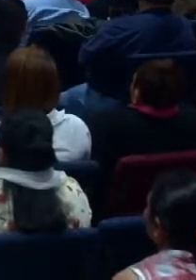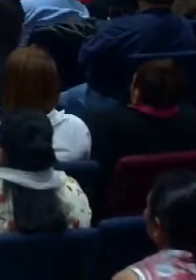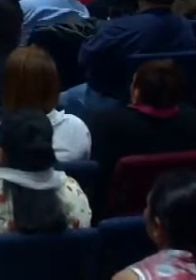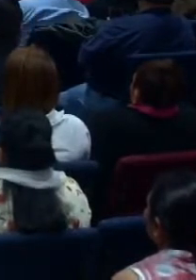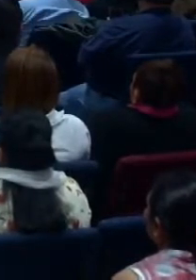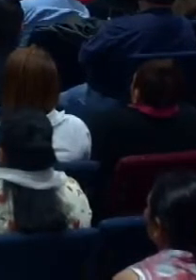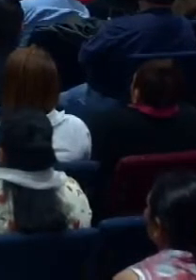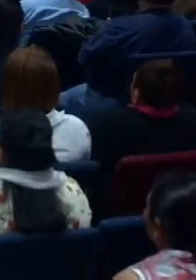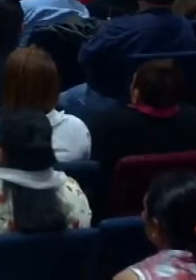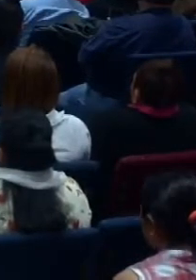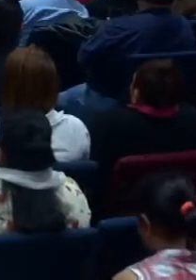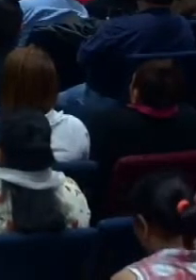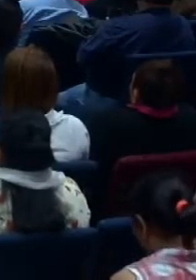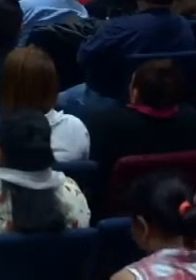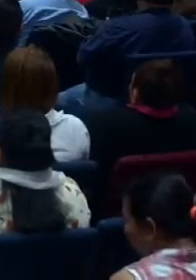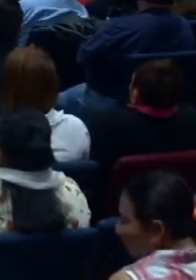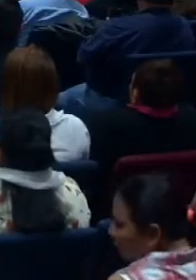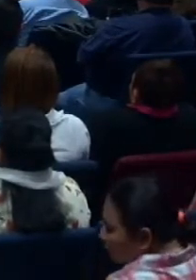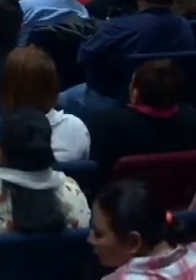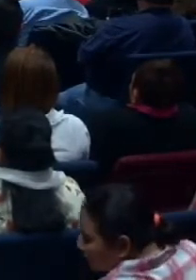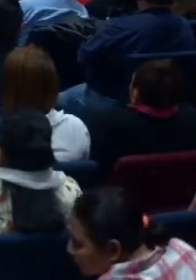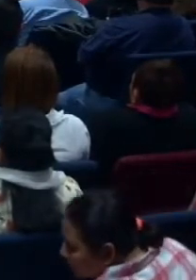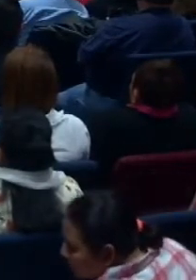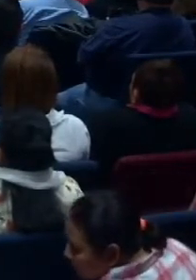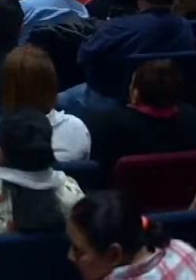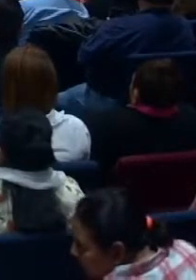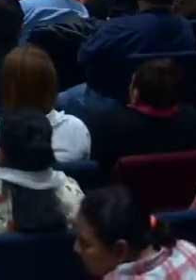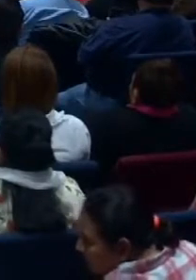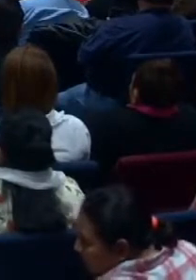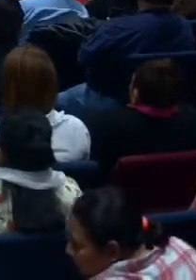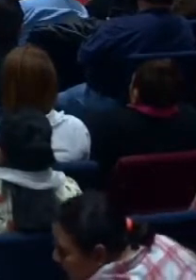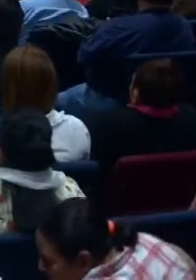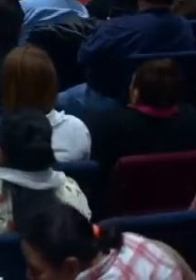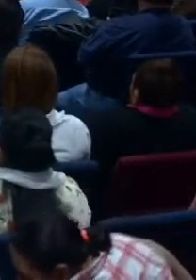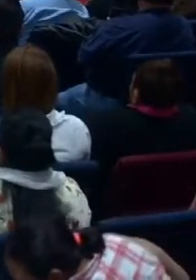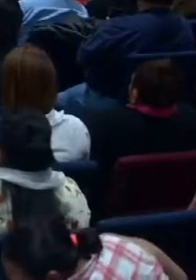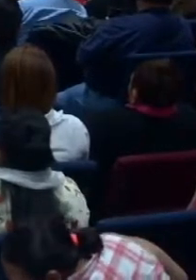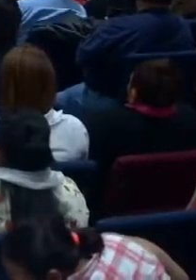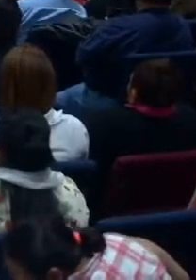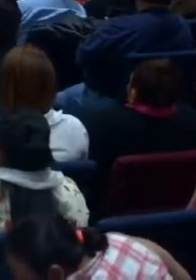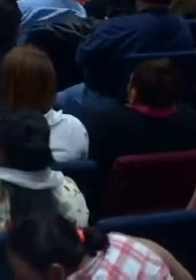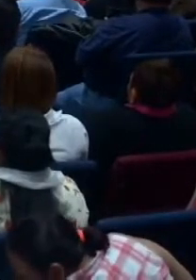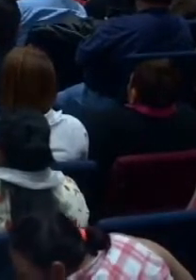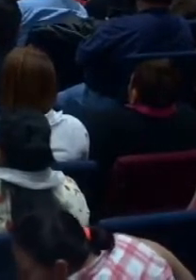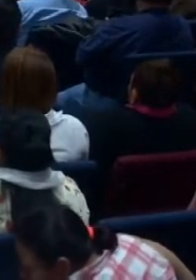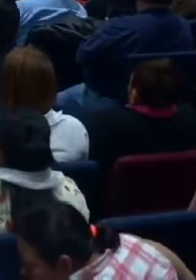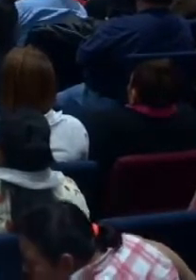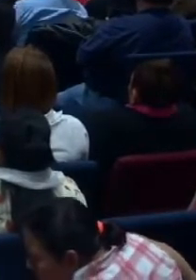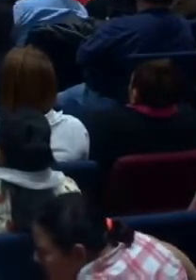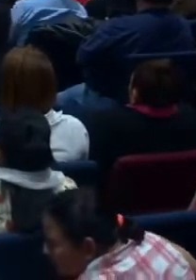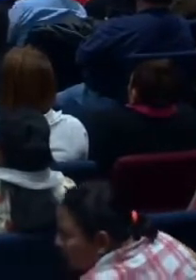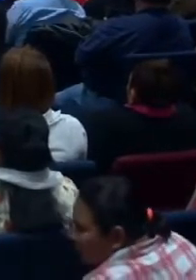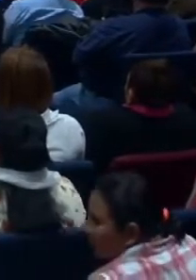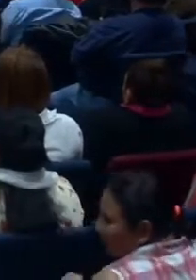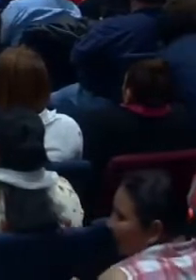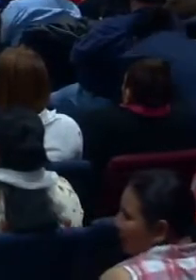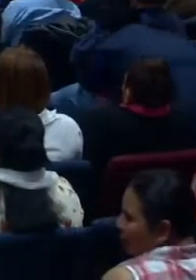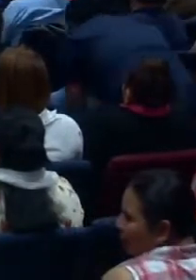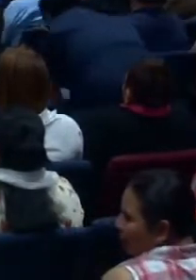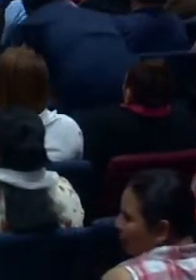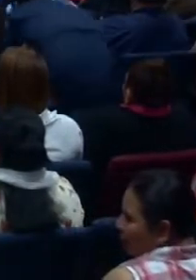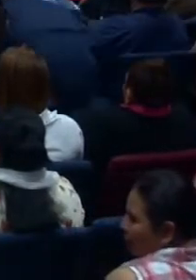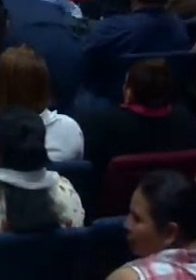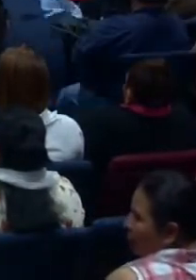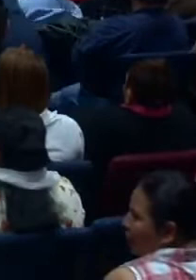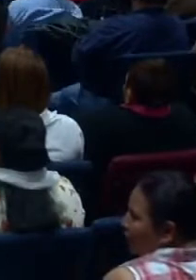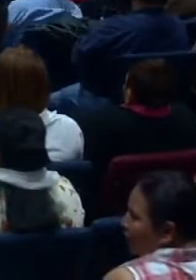héroe, si creo. Entonces, una de las cosas que lo ministré incluso el día lunes, es que